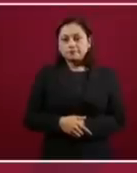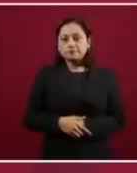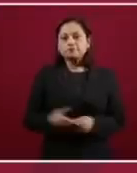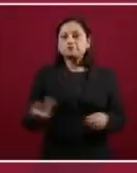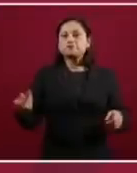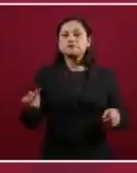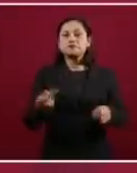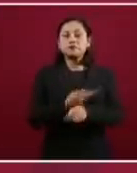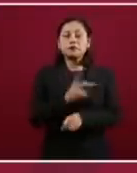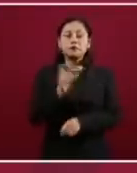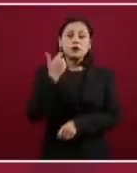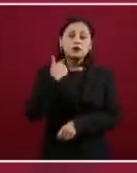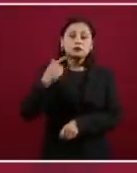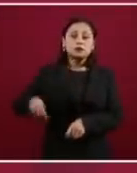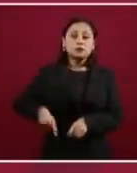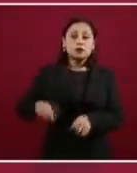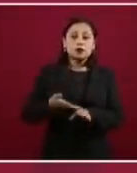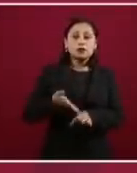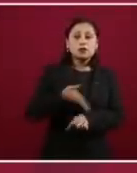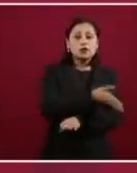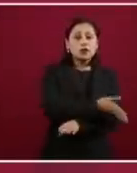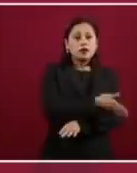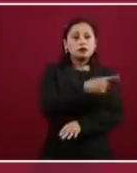sacaban el presupuesto por unanimidad.